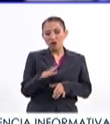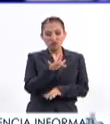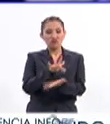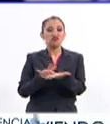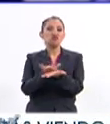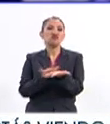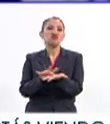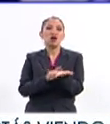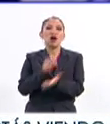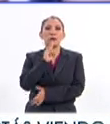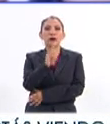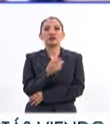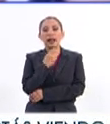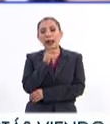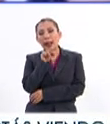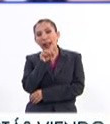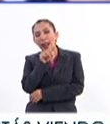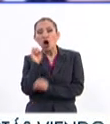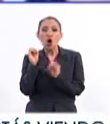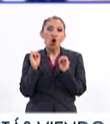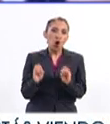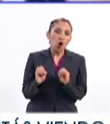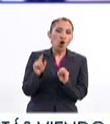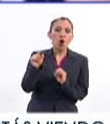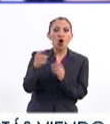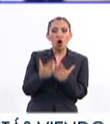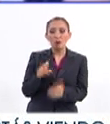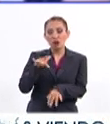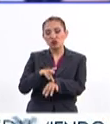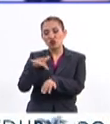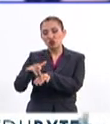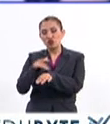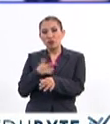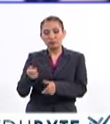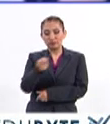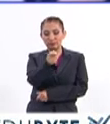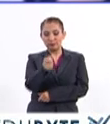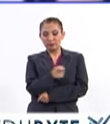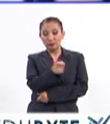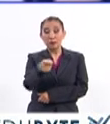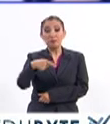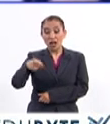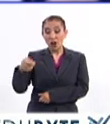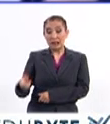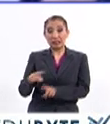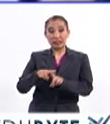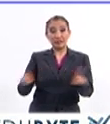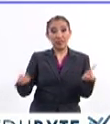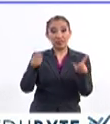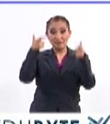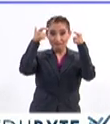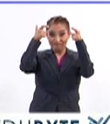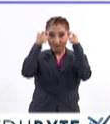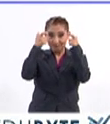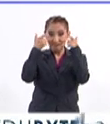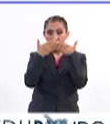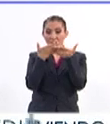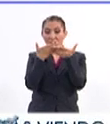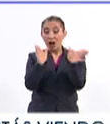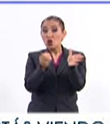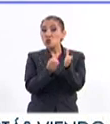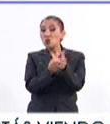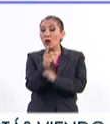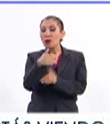dispositivos que se manejan por voz, dispositivos que se manejan al tacto con otros periféricos, pero este es otro dispositivo que abre una